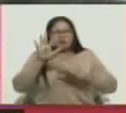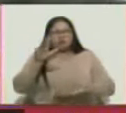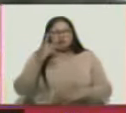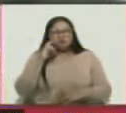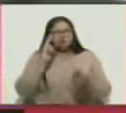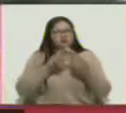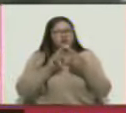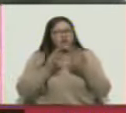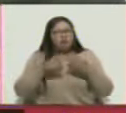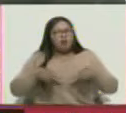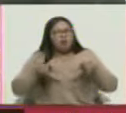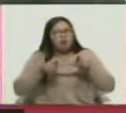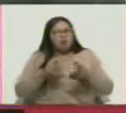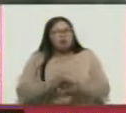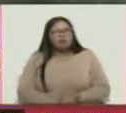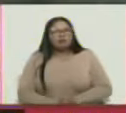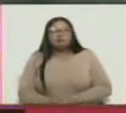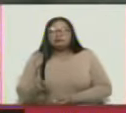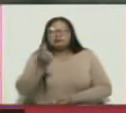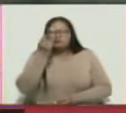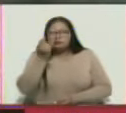Franja de Gaza. La Franja de Gaza ni siquiera...